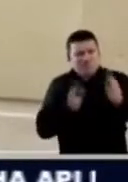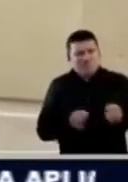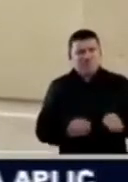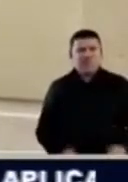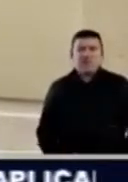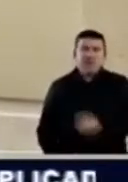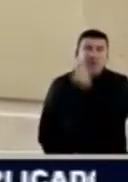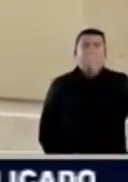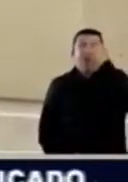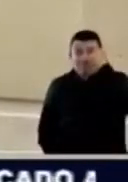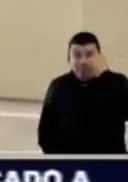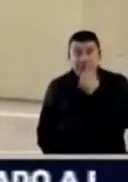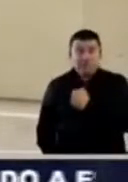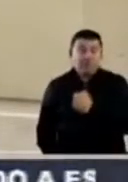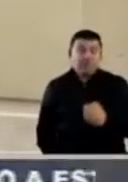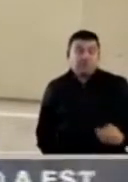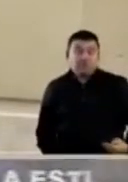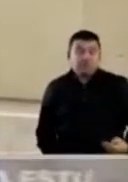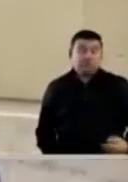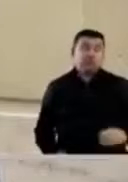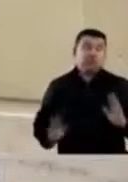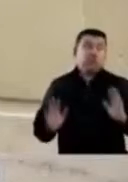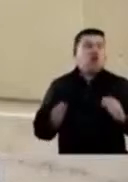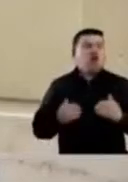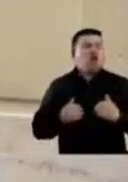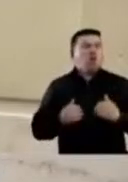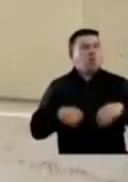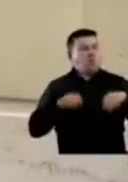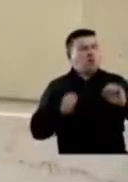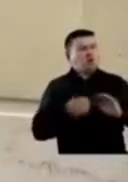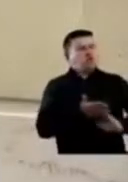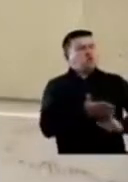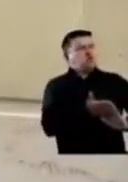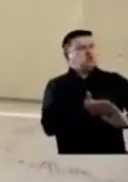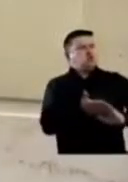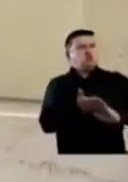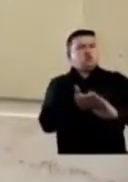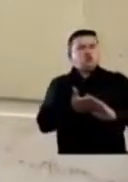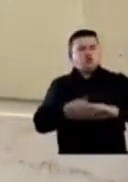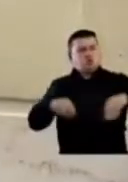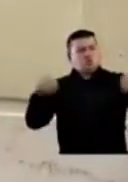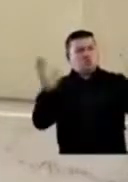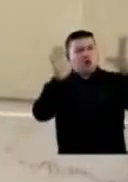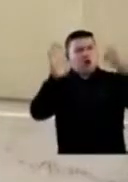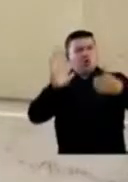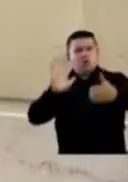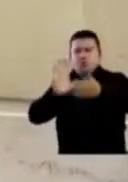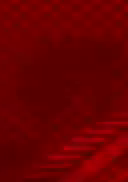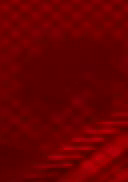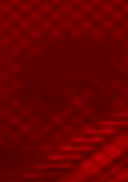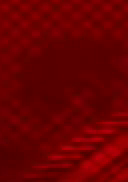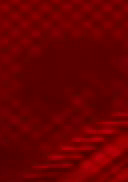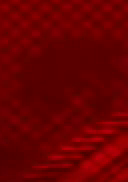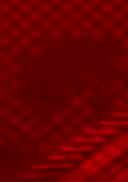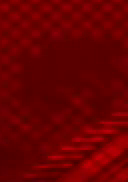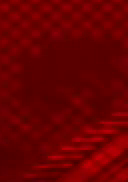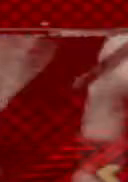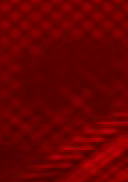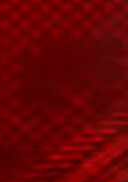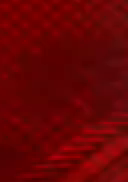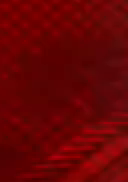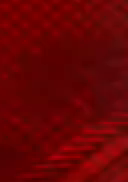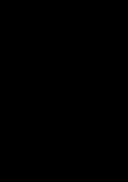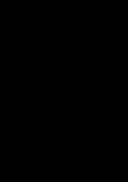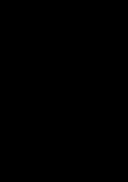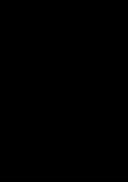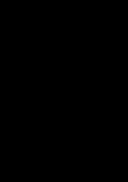larga. Nosotros extrajimos una parte y esa, digamos que no era pues toda la parte más delicada, porque está eso al final, que cómo